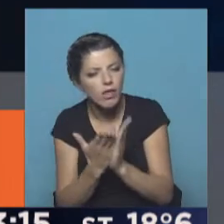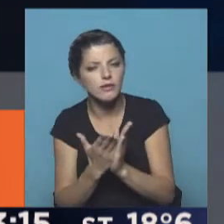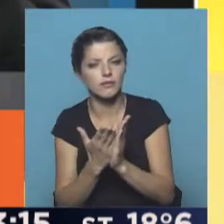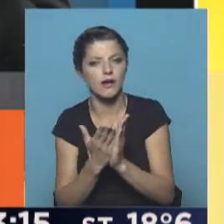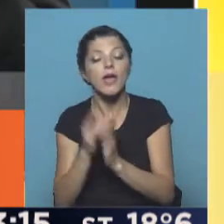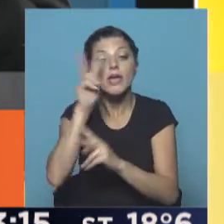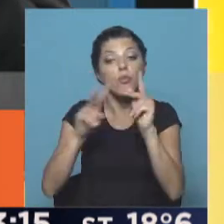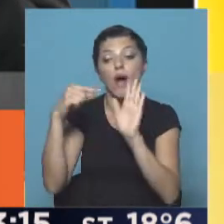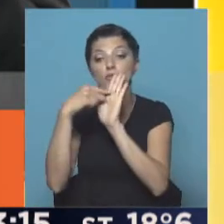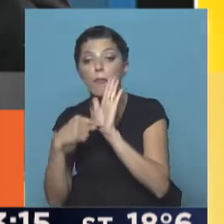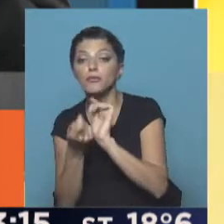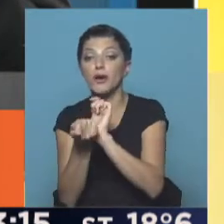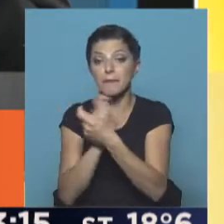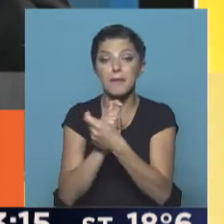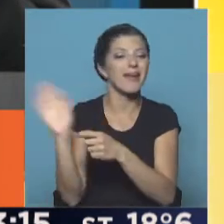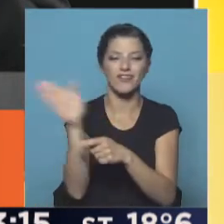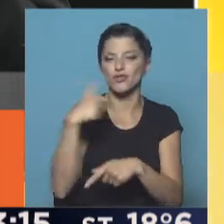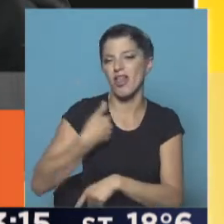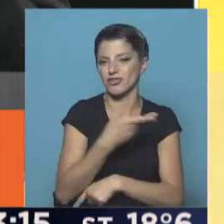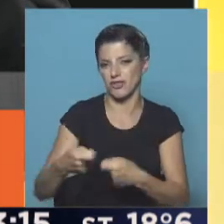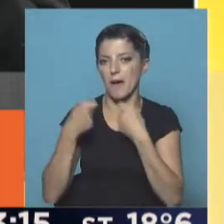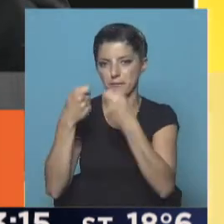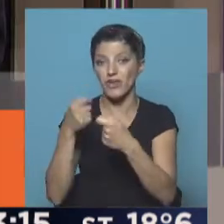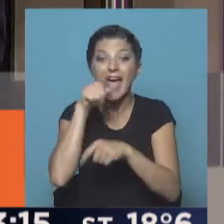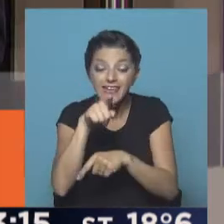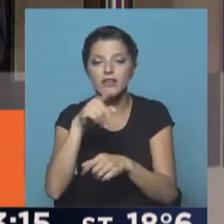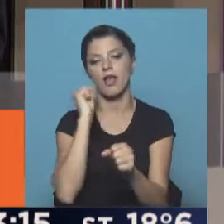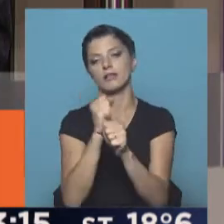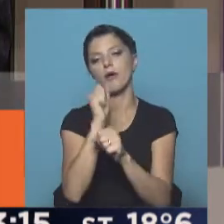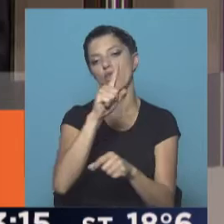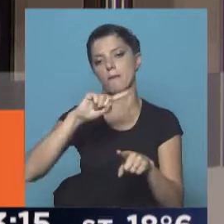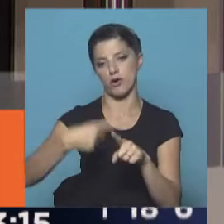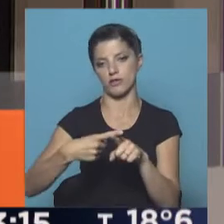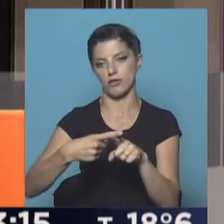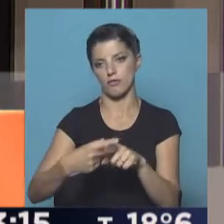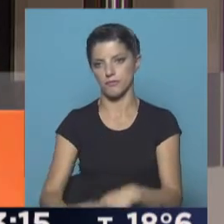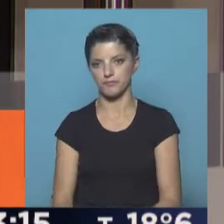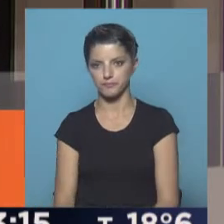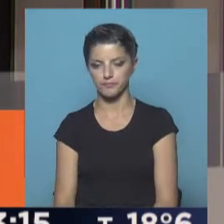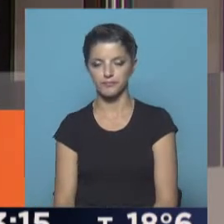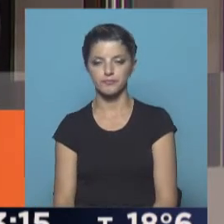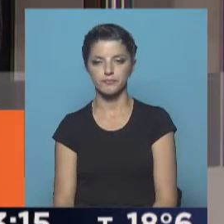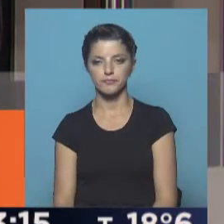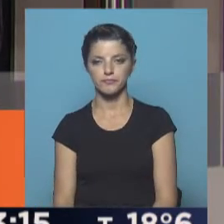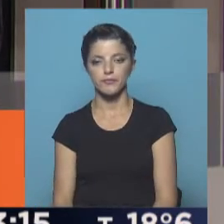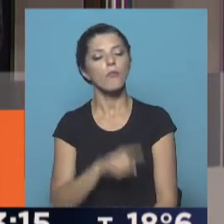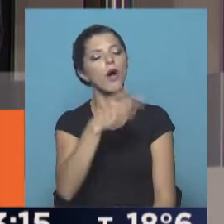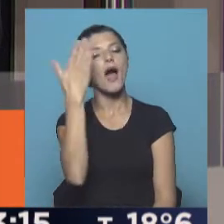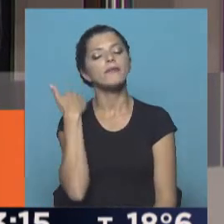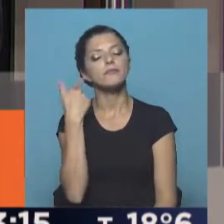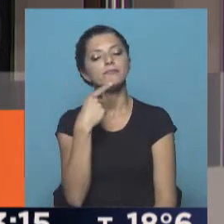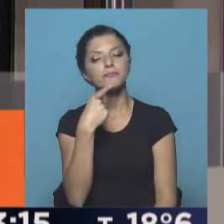acuerdo que pueda ser acompañado. Esa es la tarea de la representación política. Marcelo, decías que no estabas de acuerdo o que, digamos, no favorecías